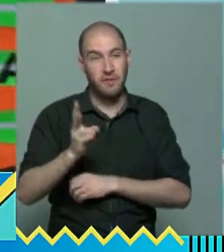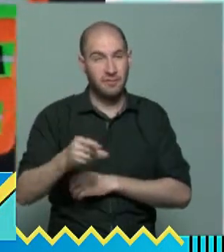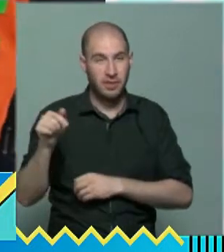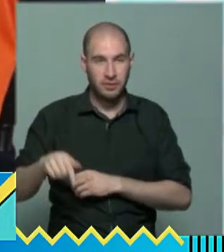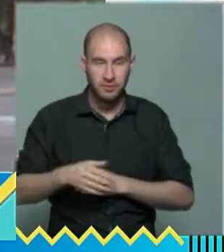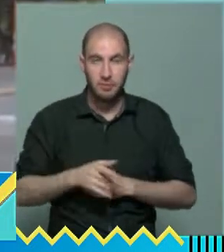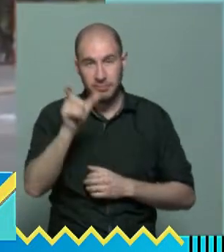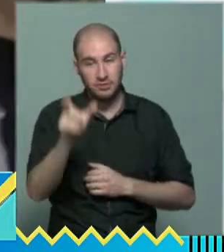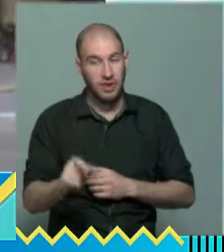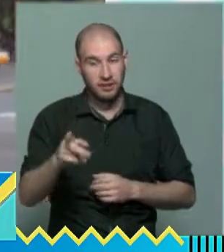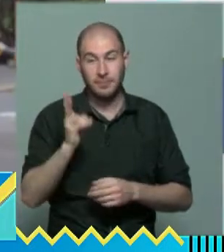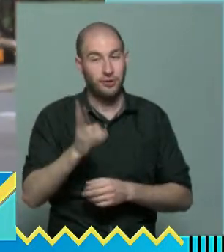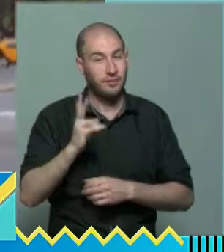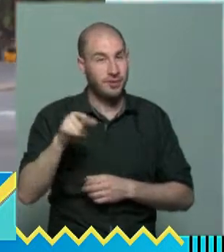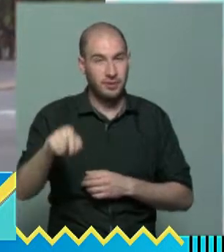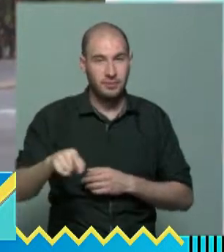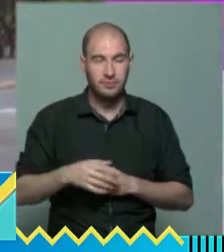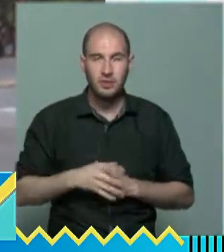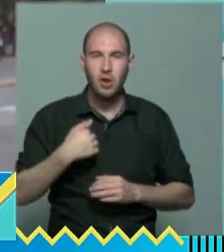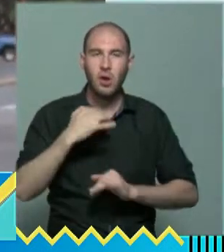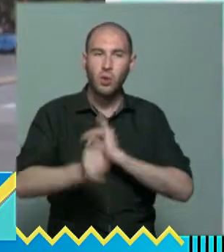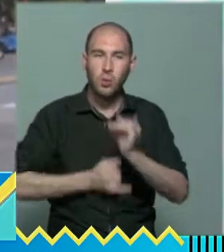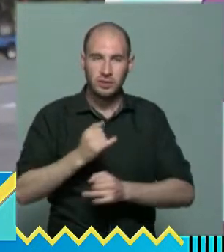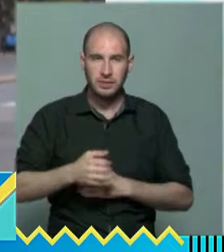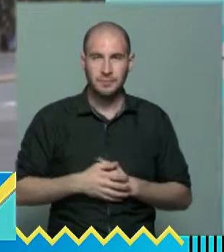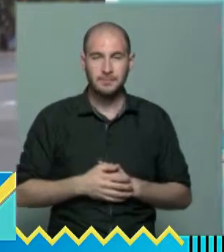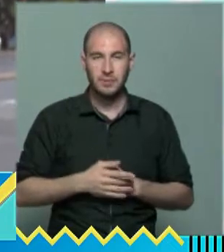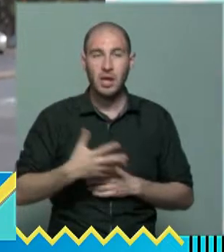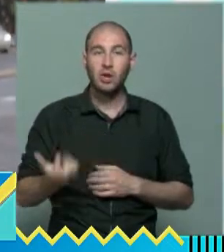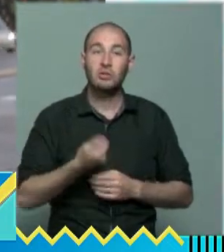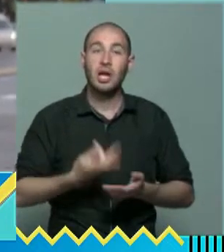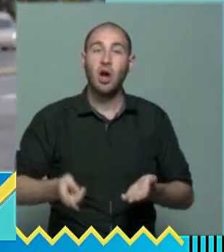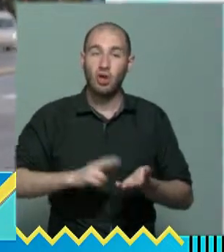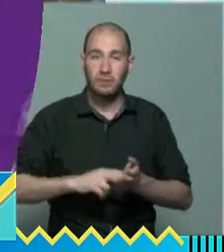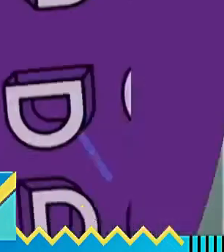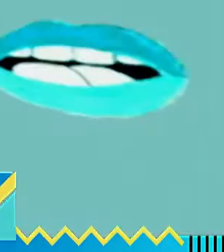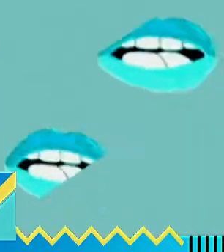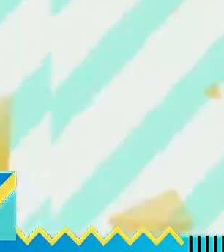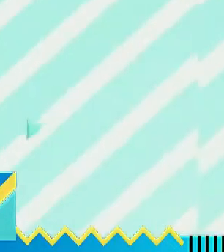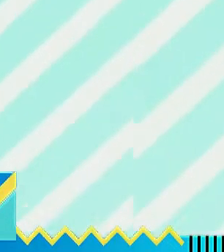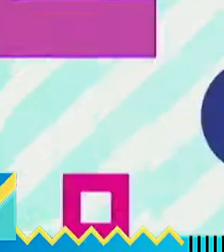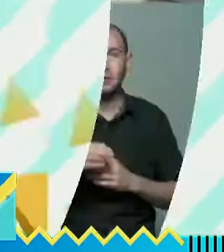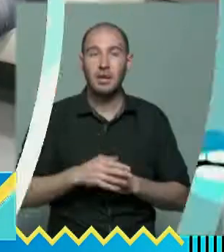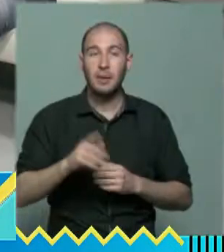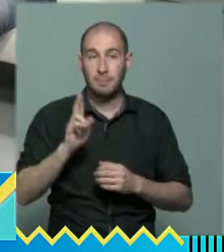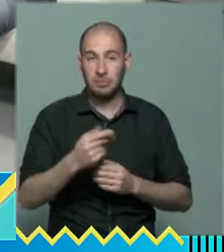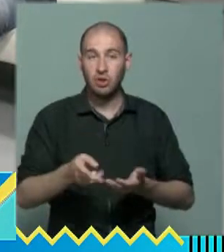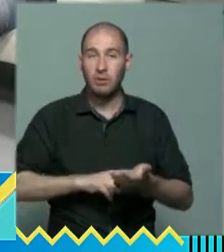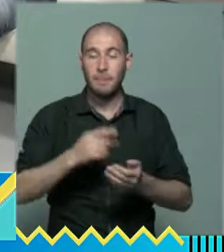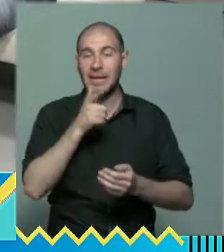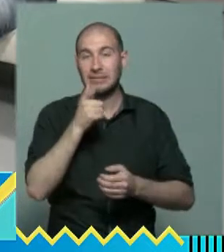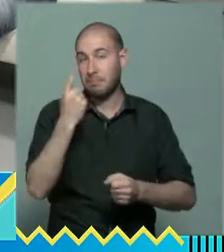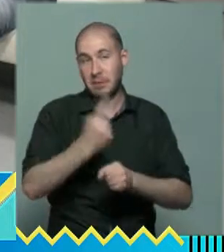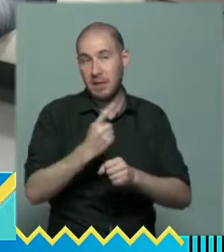a esta persona hay que inhabilitarlo, y por eso les mencionaba que para poder acceder nuevamente a su habilitación tiene que rendir como un primario. O